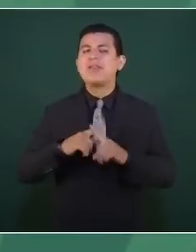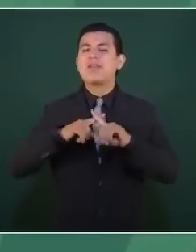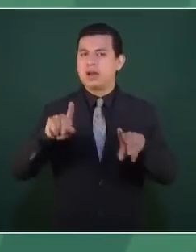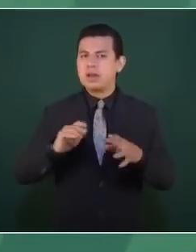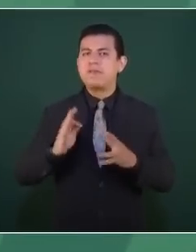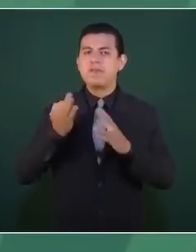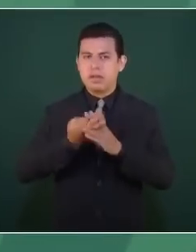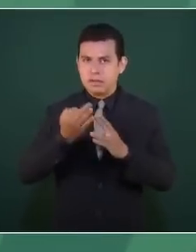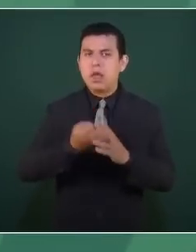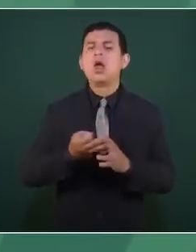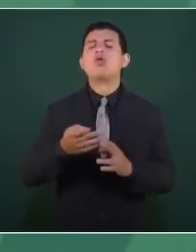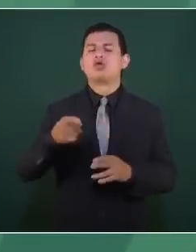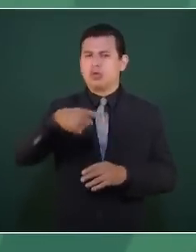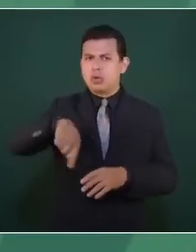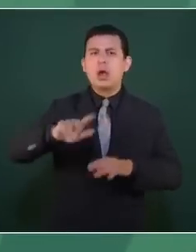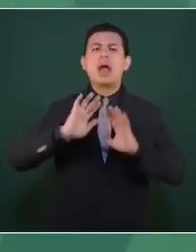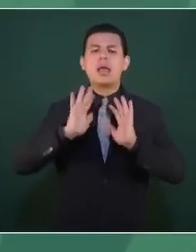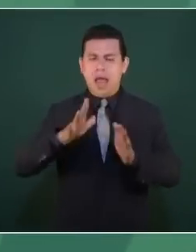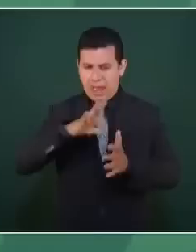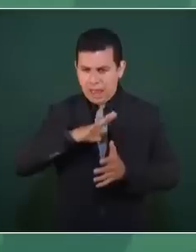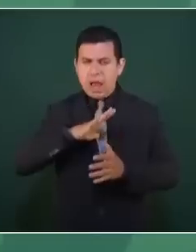toda la información.